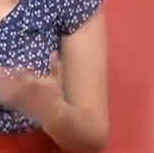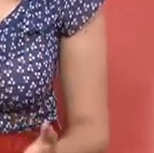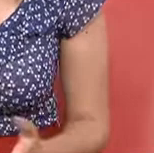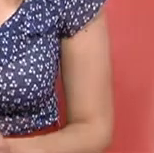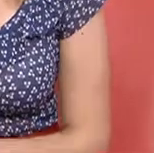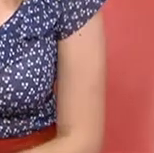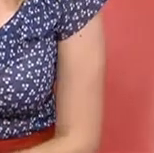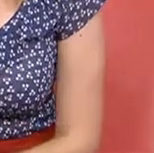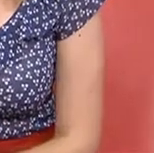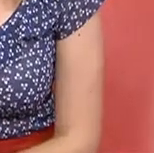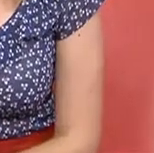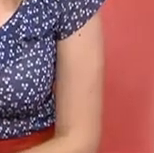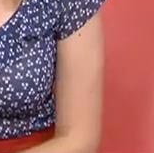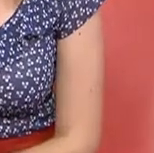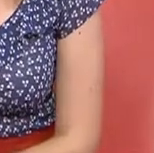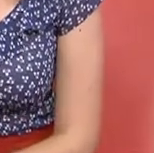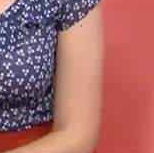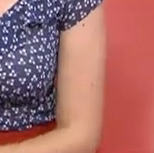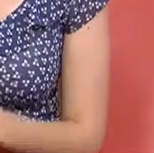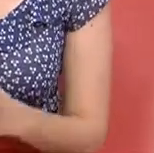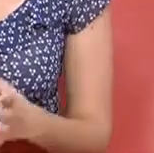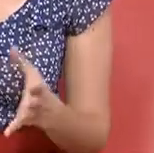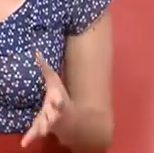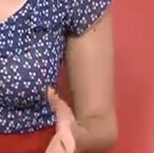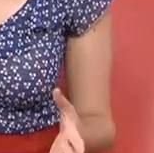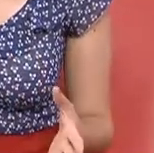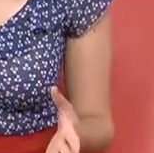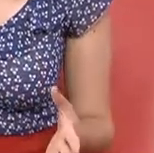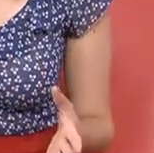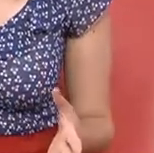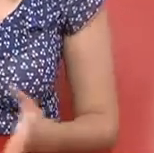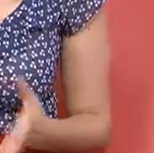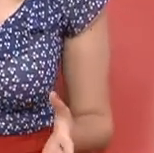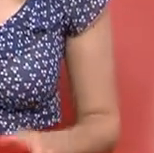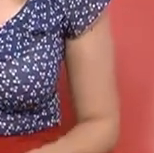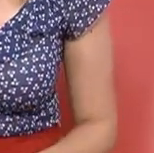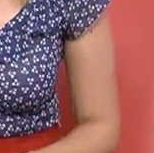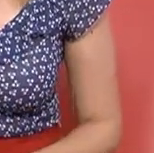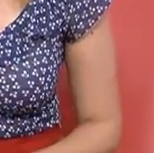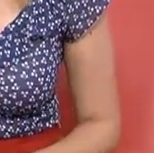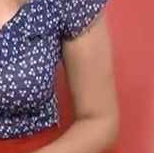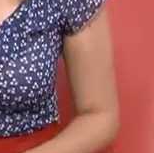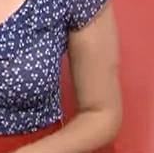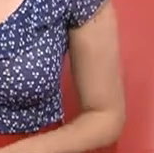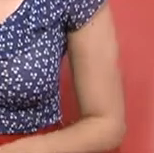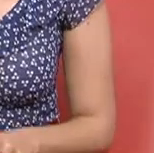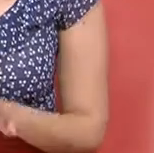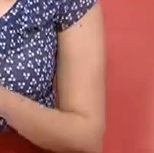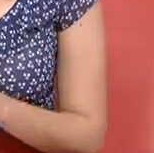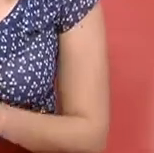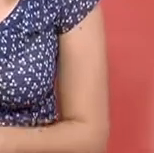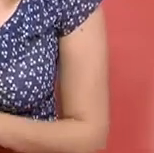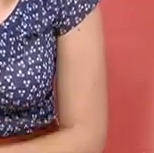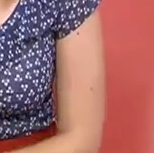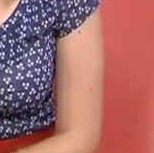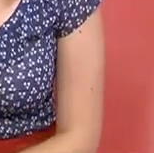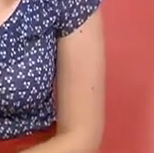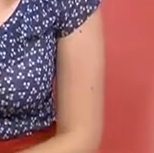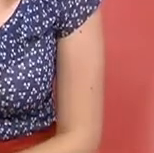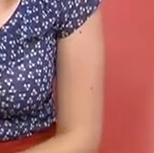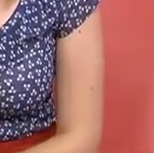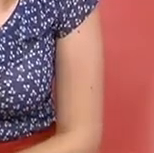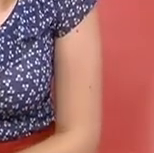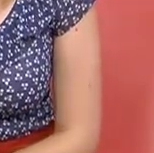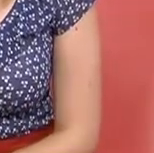una aplicación mexicana que se llama Sky Alert, seguramente muchos de ustedes la conocen. Y bueno, tras el sismo del